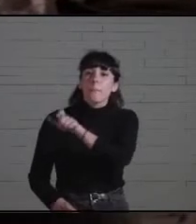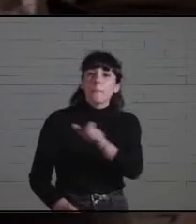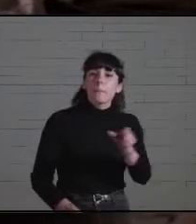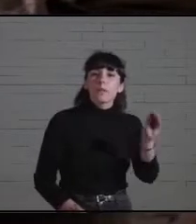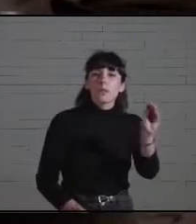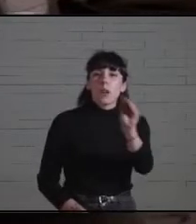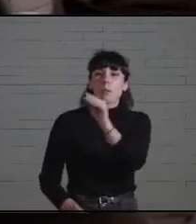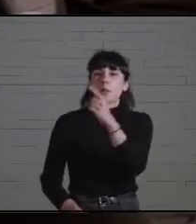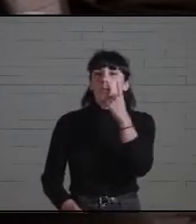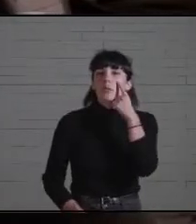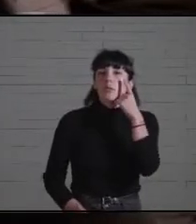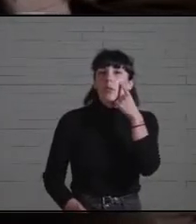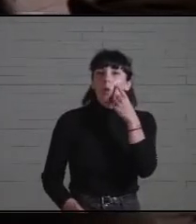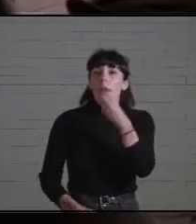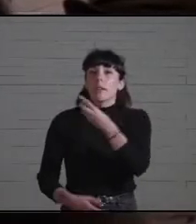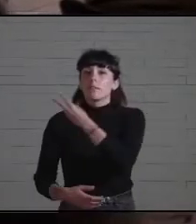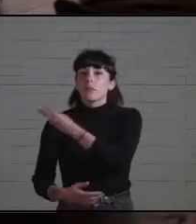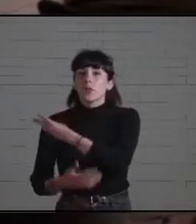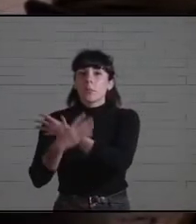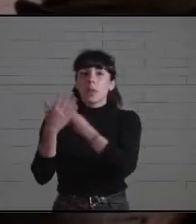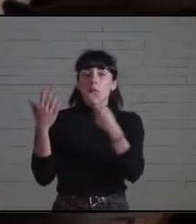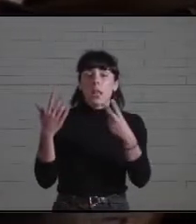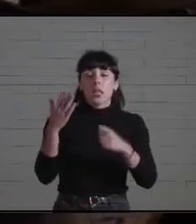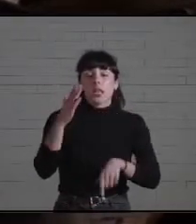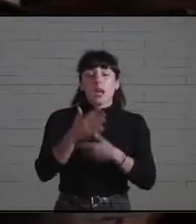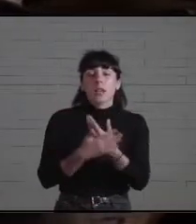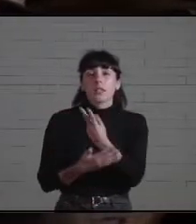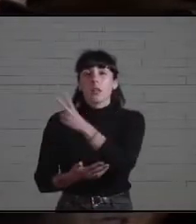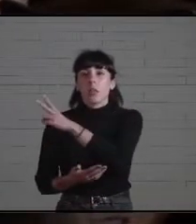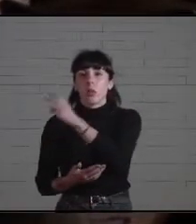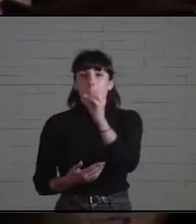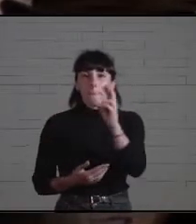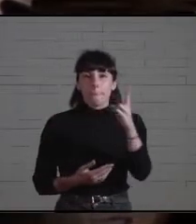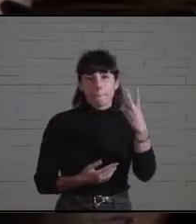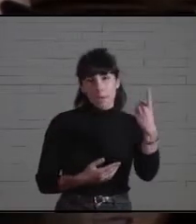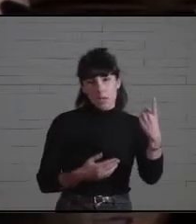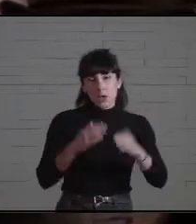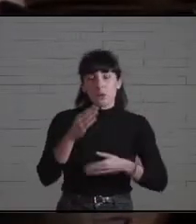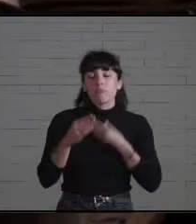sus criaturas entre 2016 y 2021